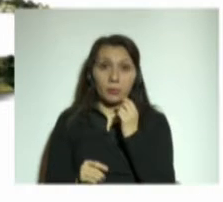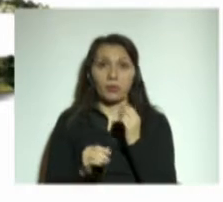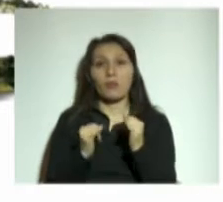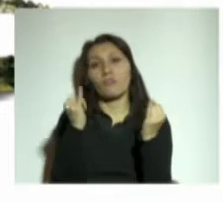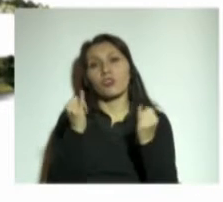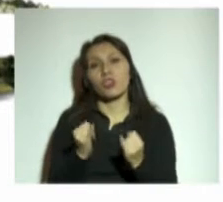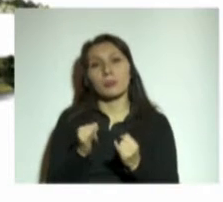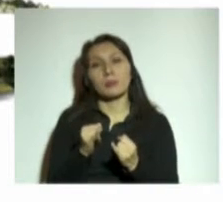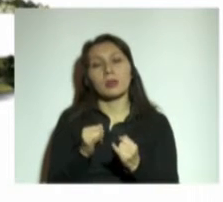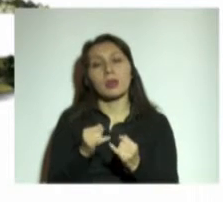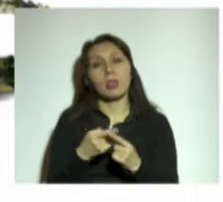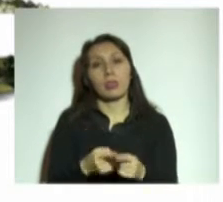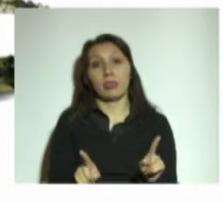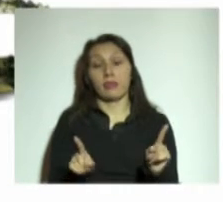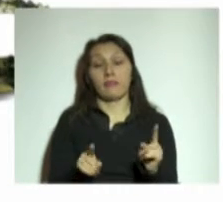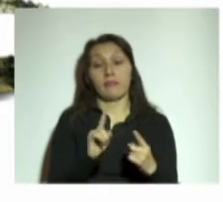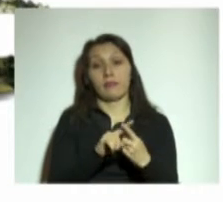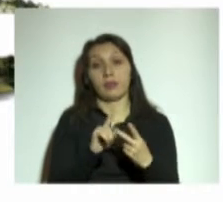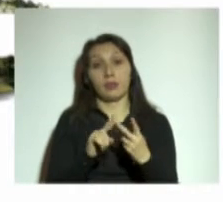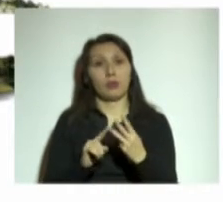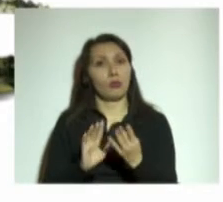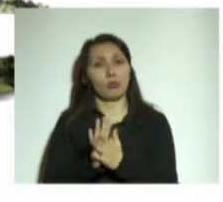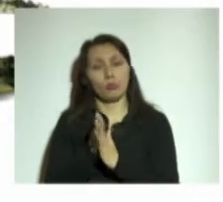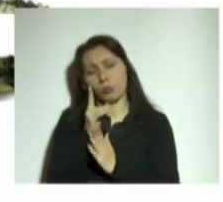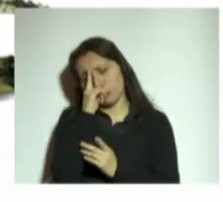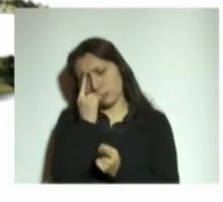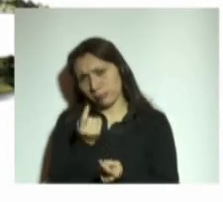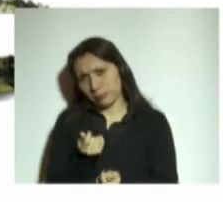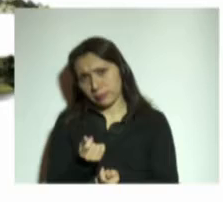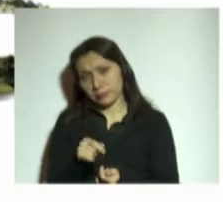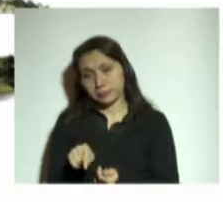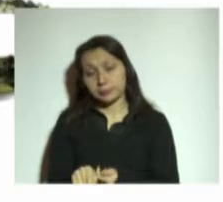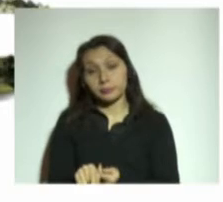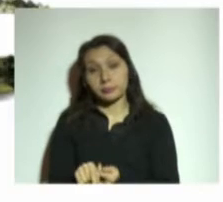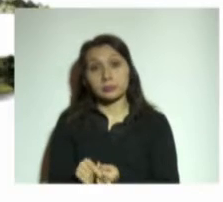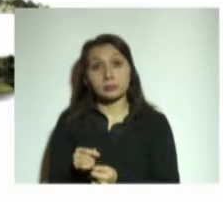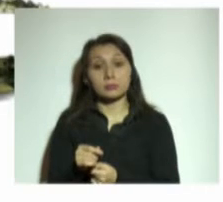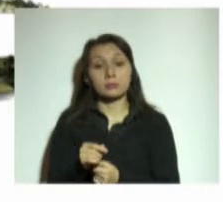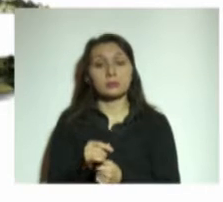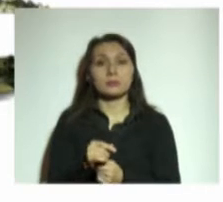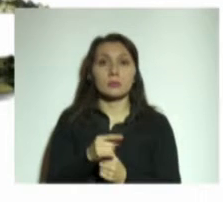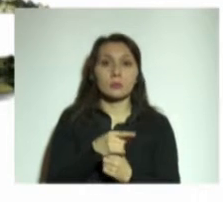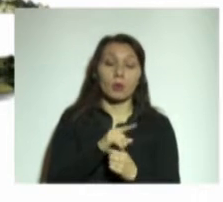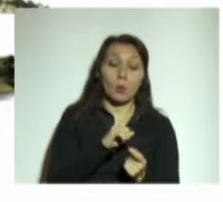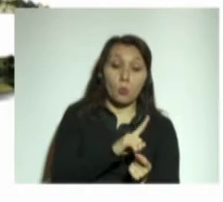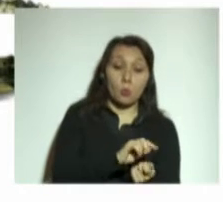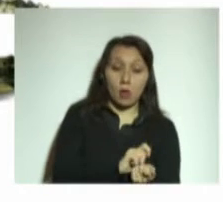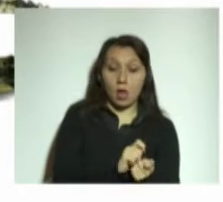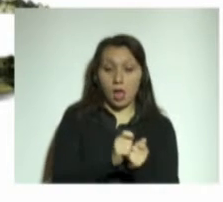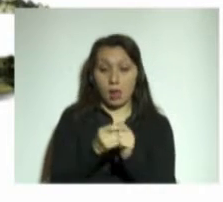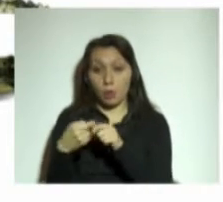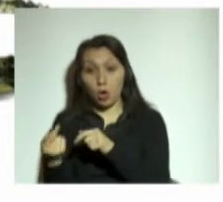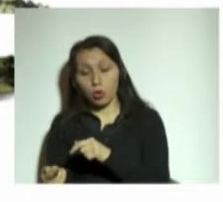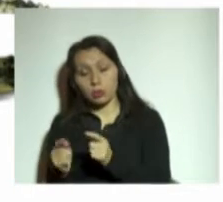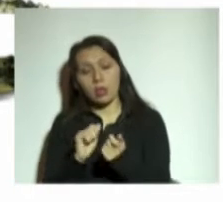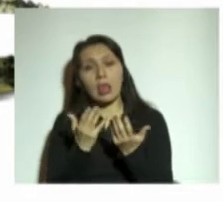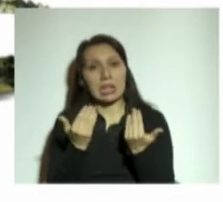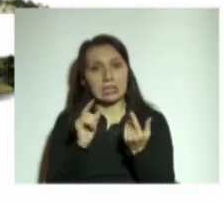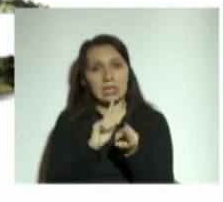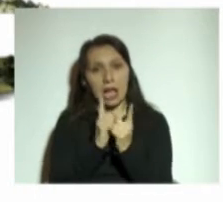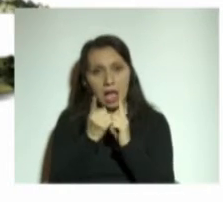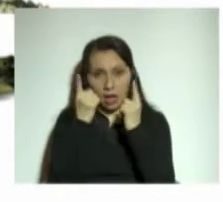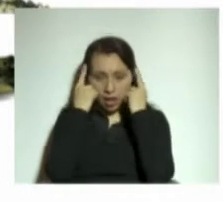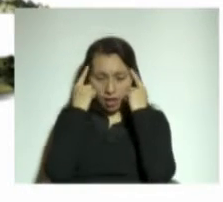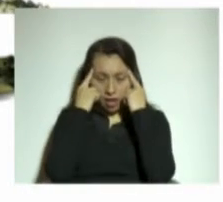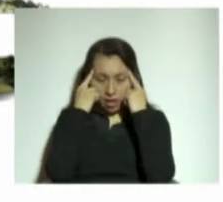especies animales totalmente diferentes, aunque todas sean ovíparas, ¿no? Y por lo tanto, el pasar de la una a la otra requiere un cambio mental y